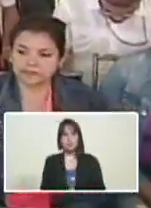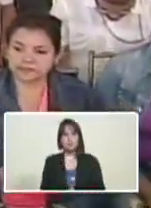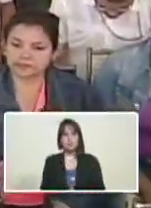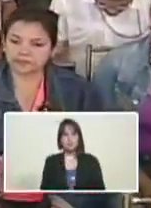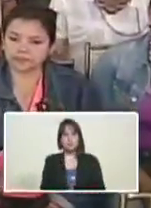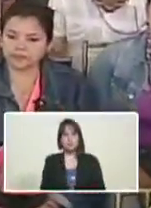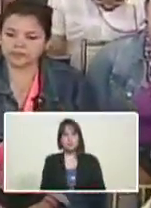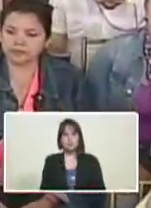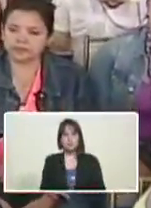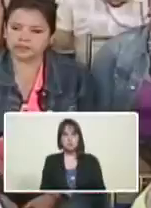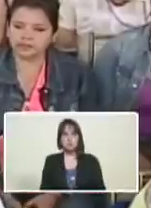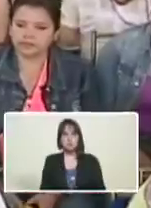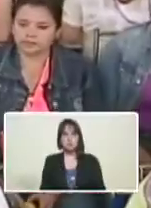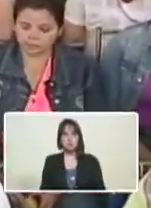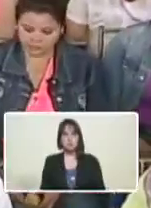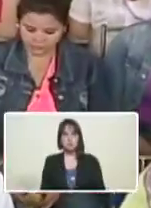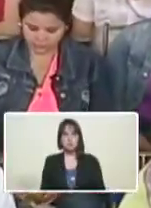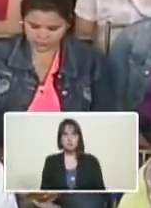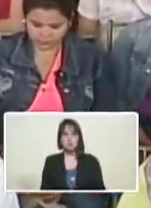Marianne.